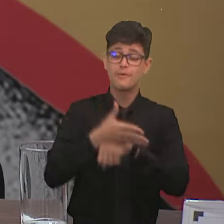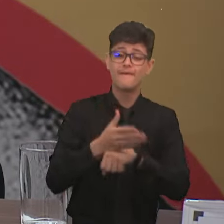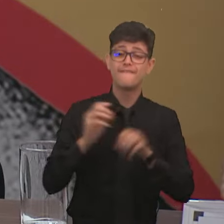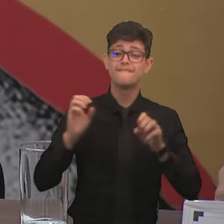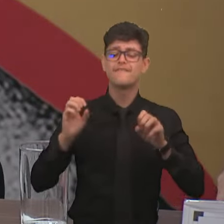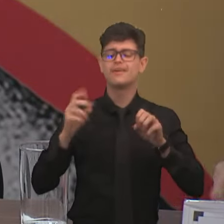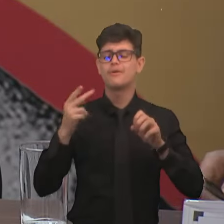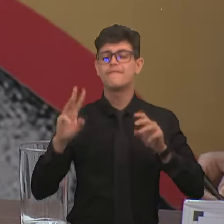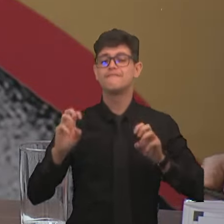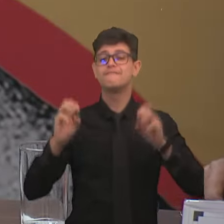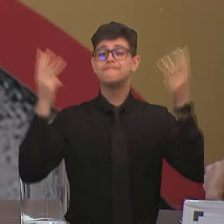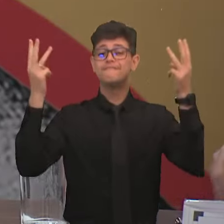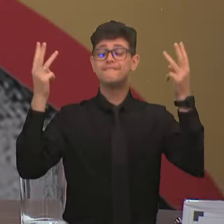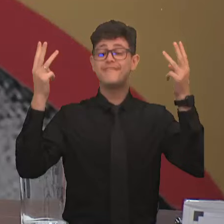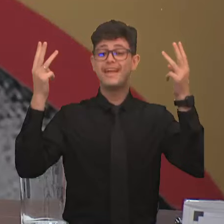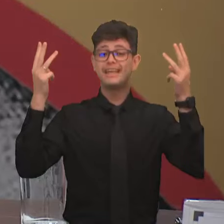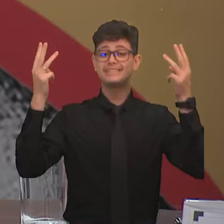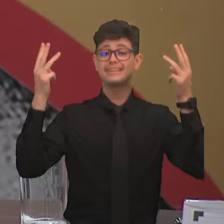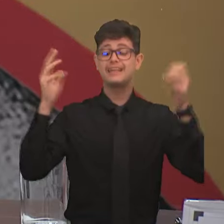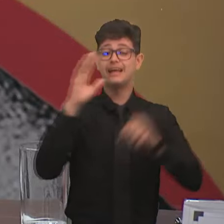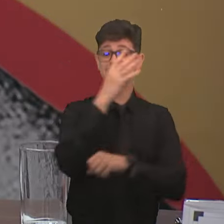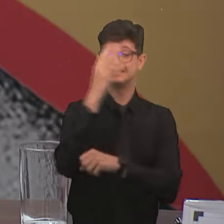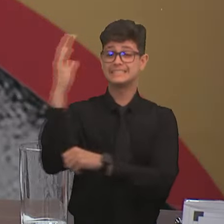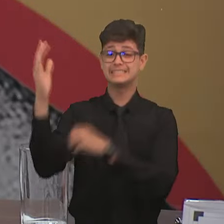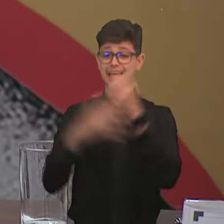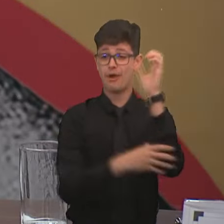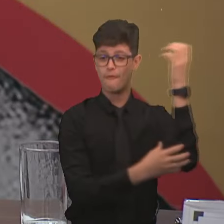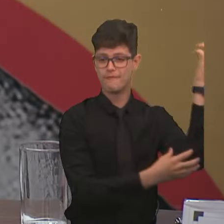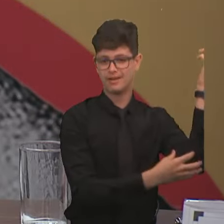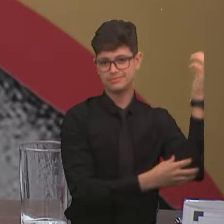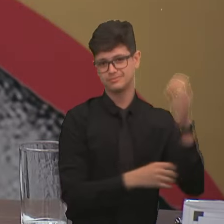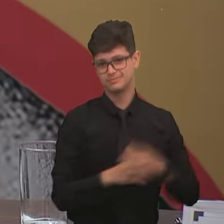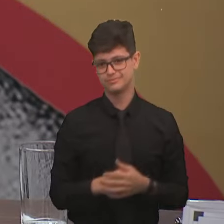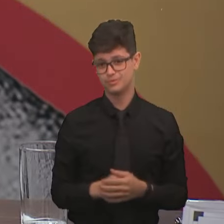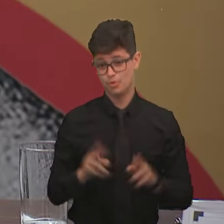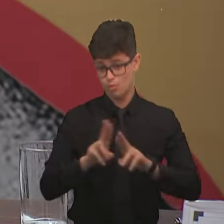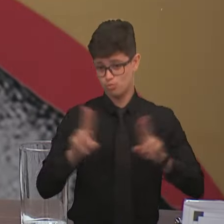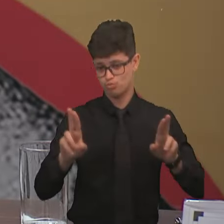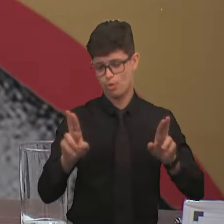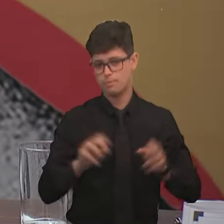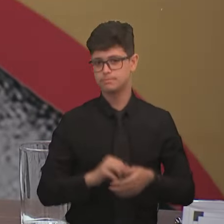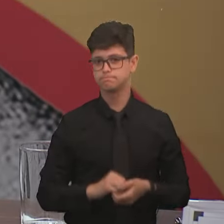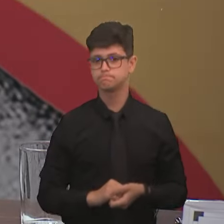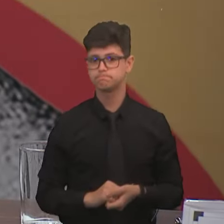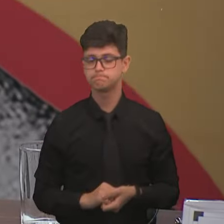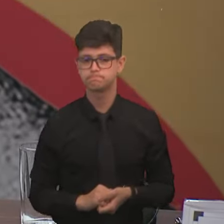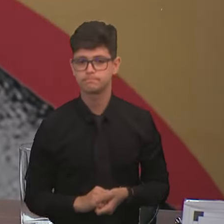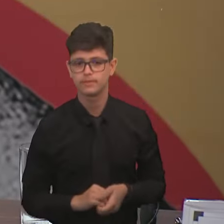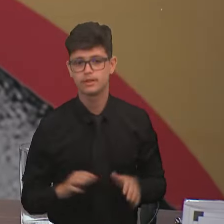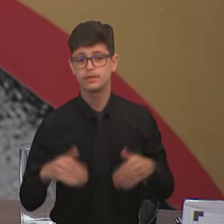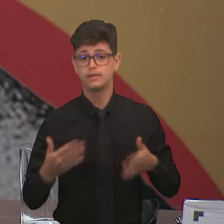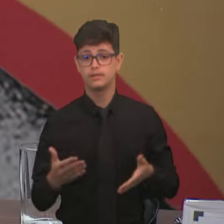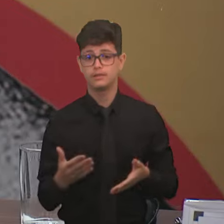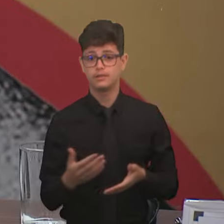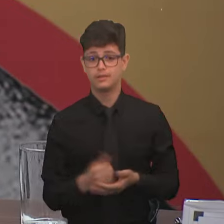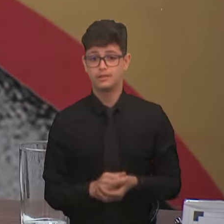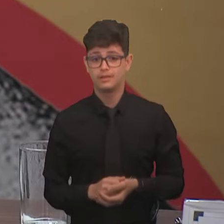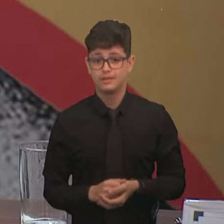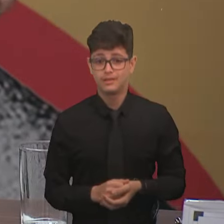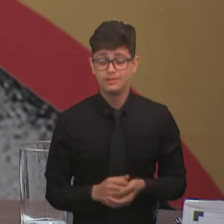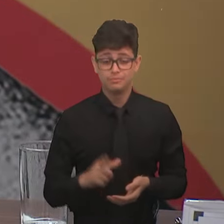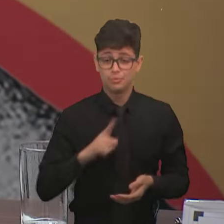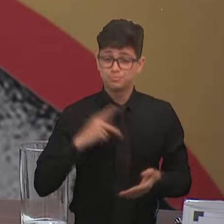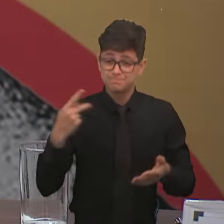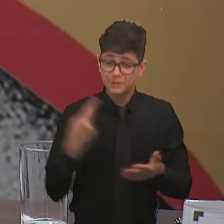fiesta de Selma. Por lo tanto, a partir de este momento, se reunirían y harían entonces